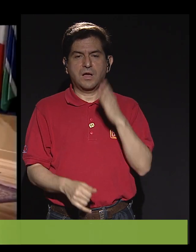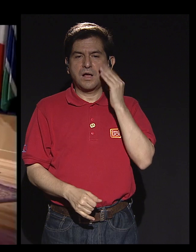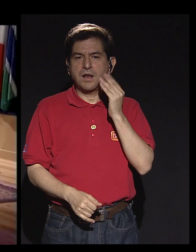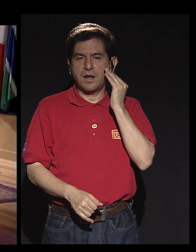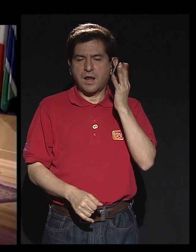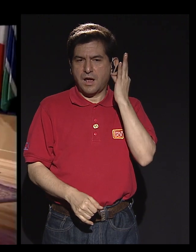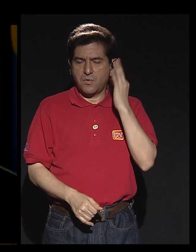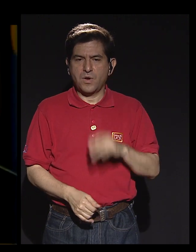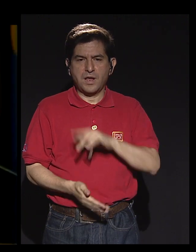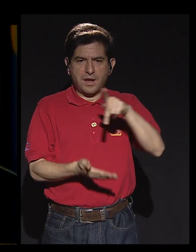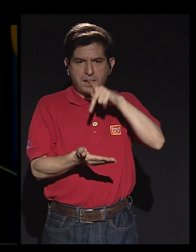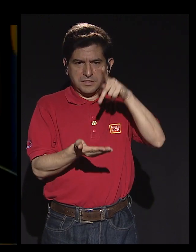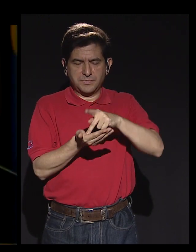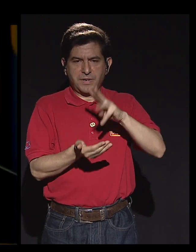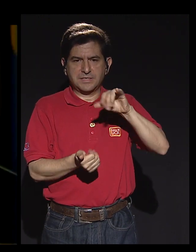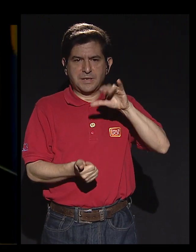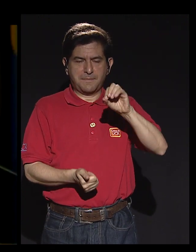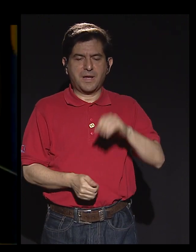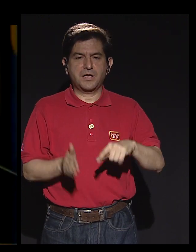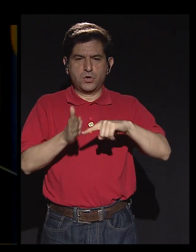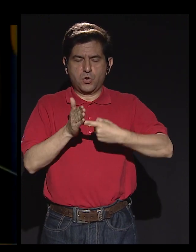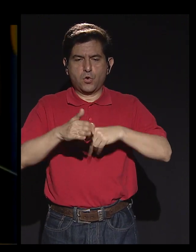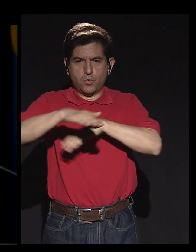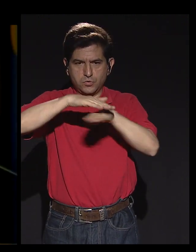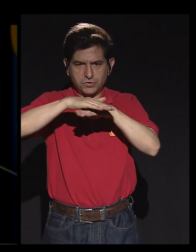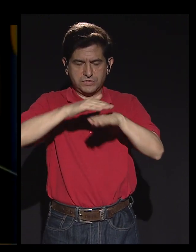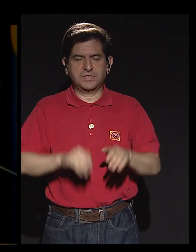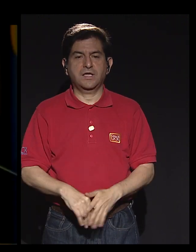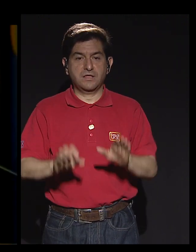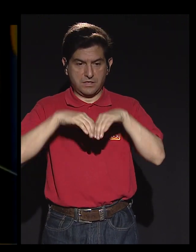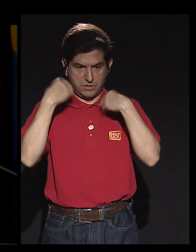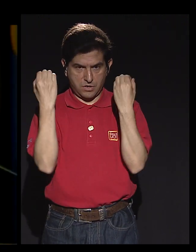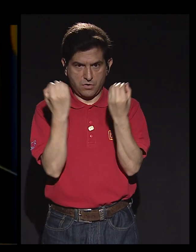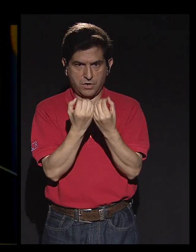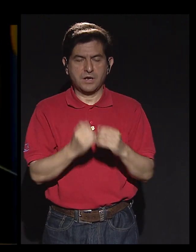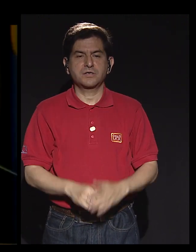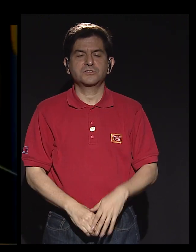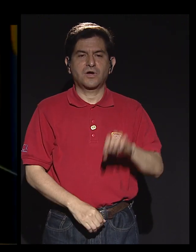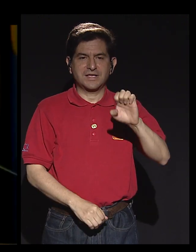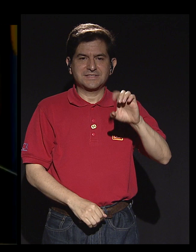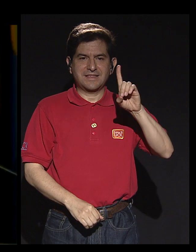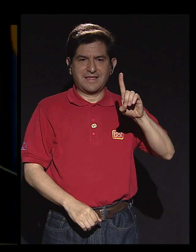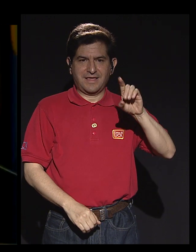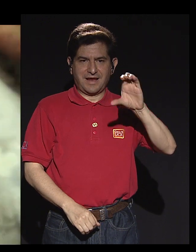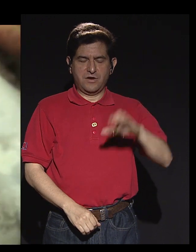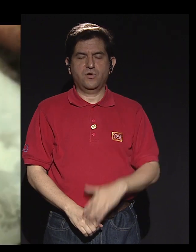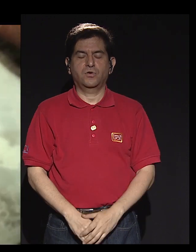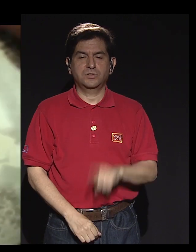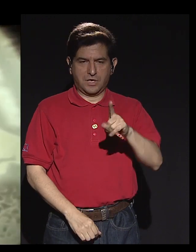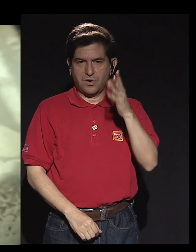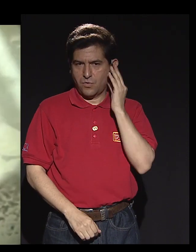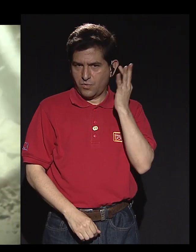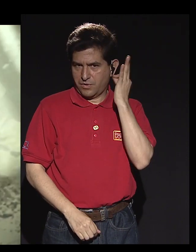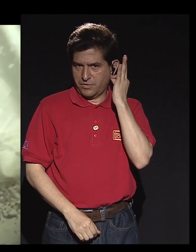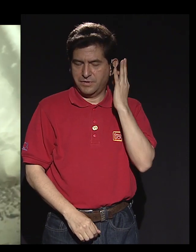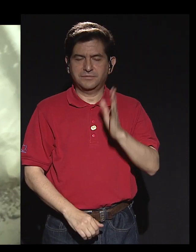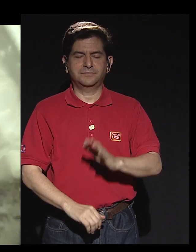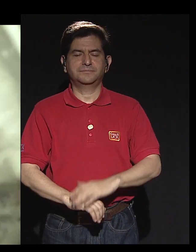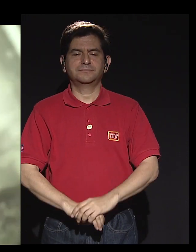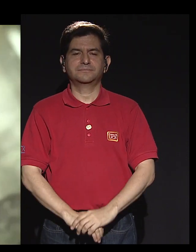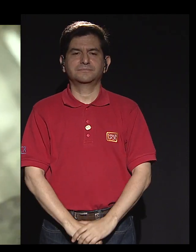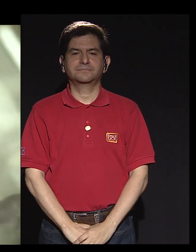Actualmente, las Abuelas de la Plaza de Mayo tienen su sede en Buenos Aires y se encuentran organizadas por Estela de Carlotto, una de las